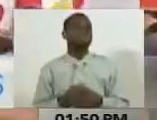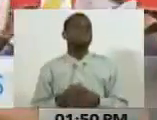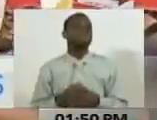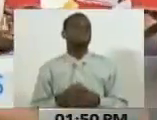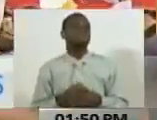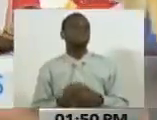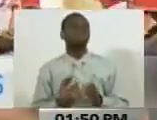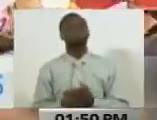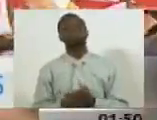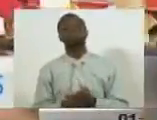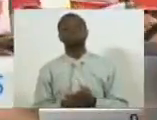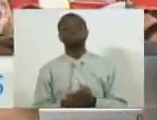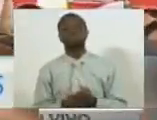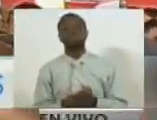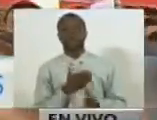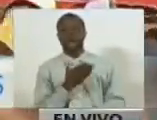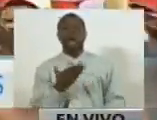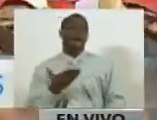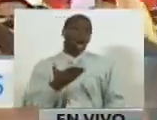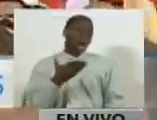Hubo esfuerzos importantes.